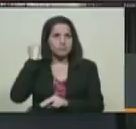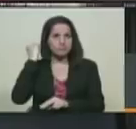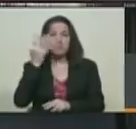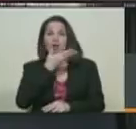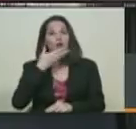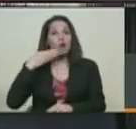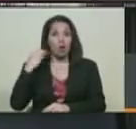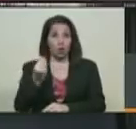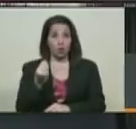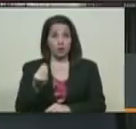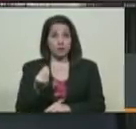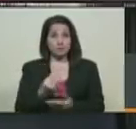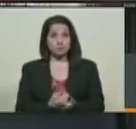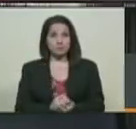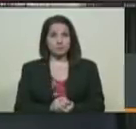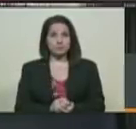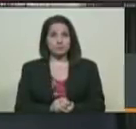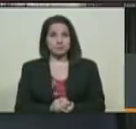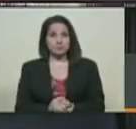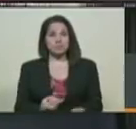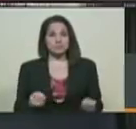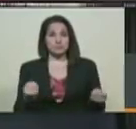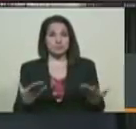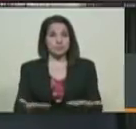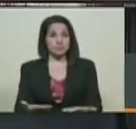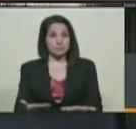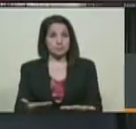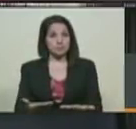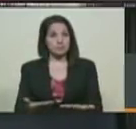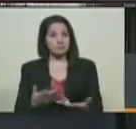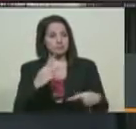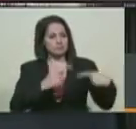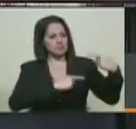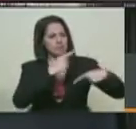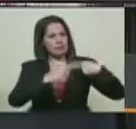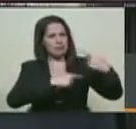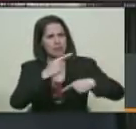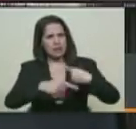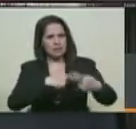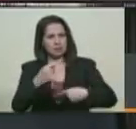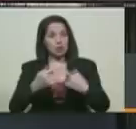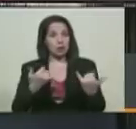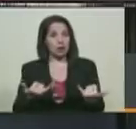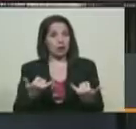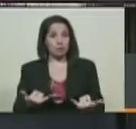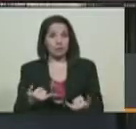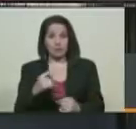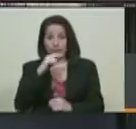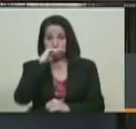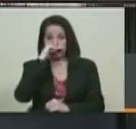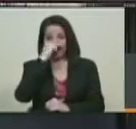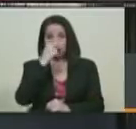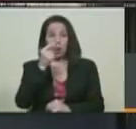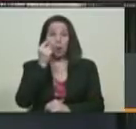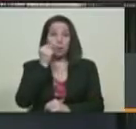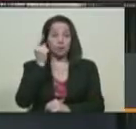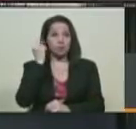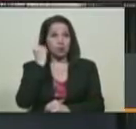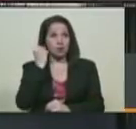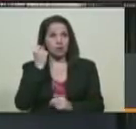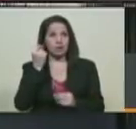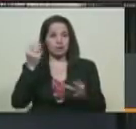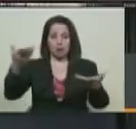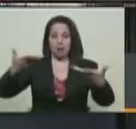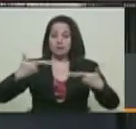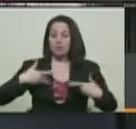joven, para que recibamos a las generaciones que están llegando, de venezolanos y venezolanas, los recibamos